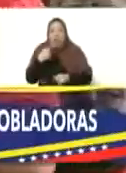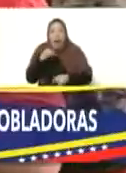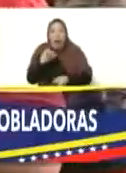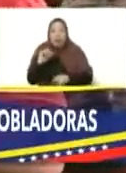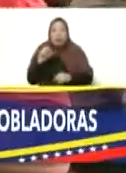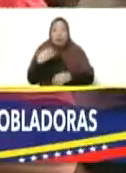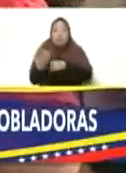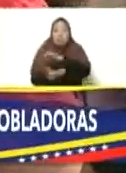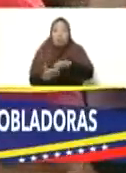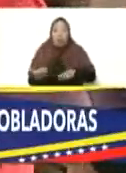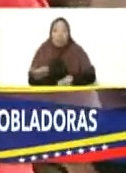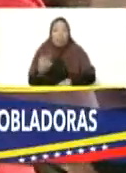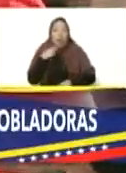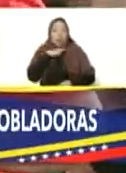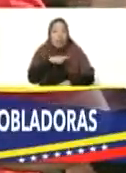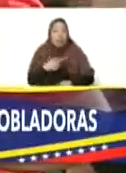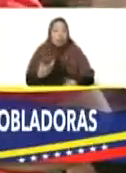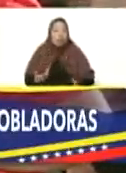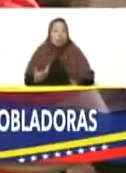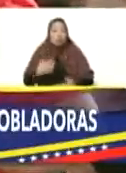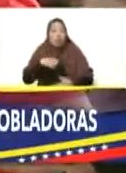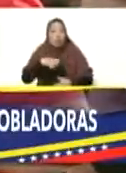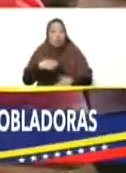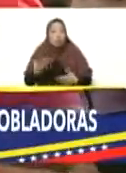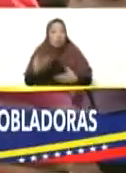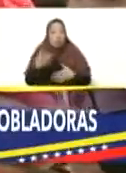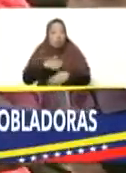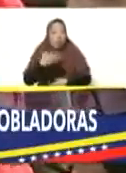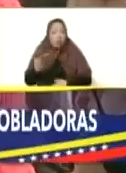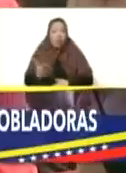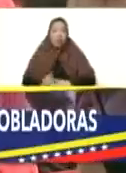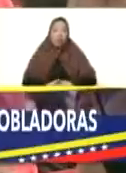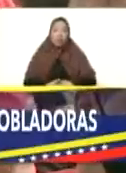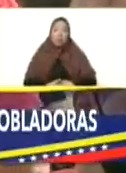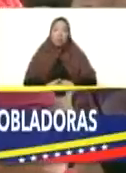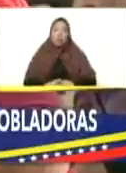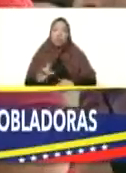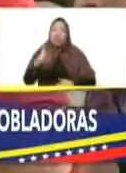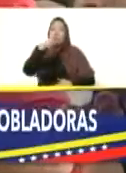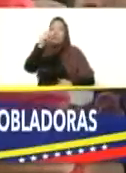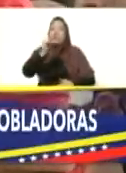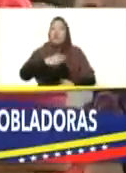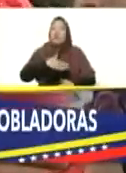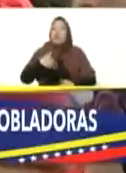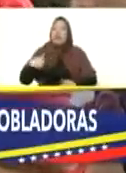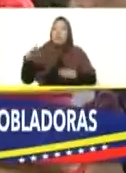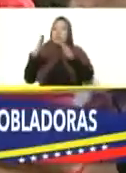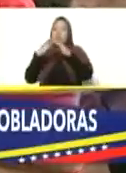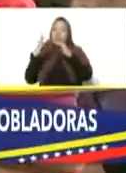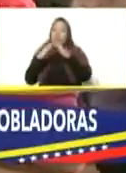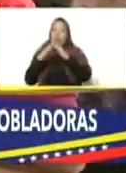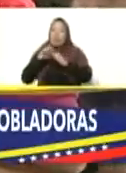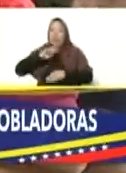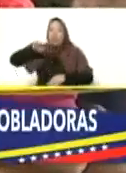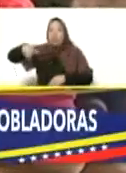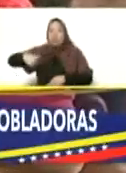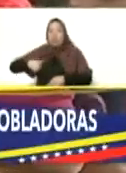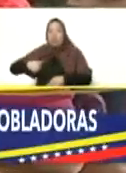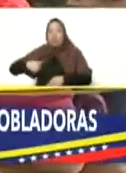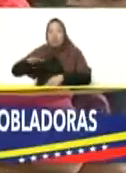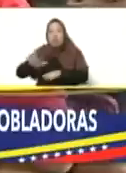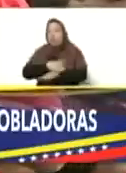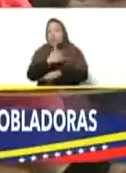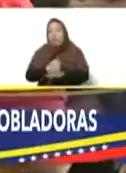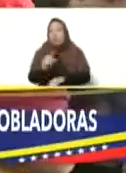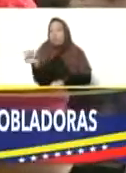es una dificultad que se presenta sin embargo nosotros decimos no queremos esa vivienda para nosotros como vivienda principal